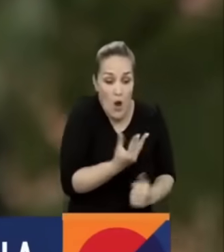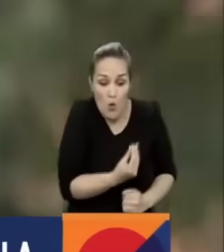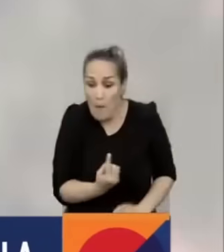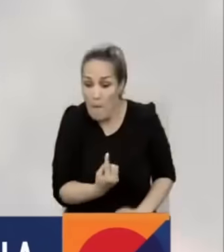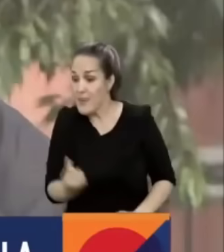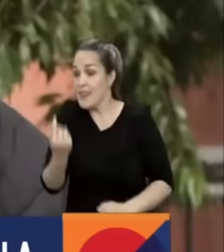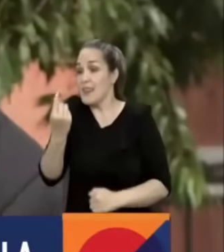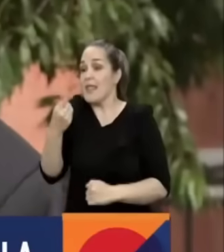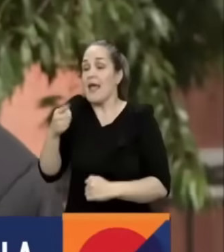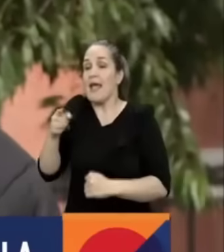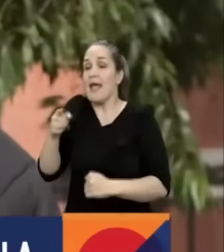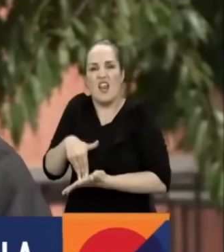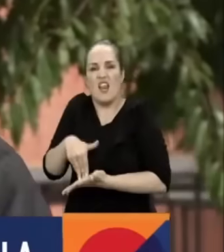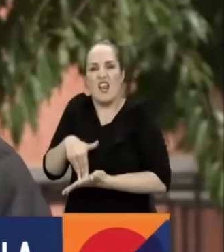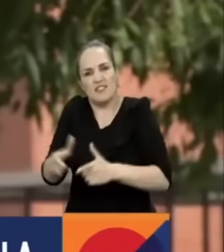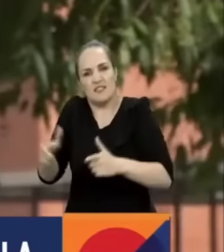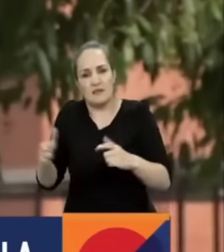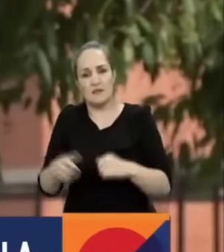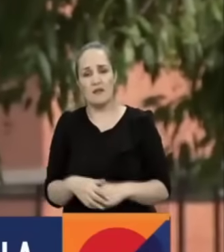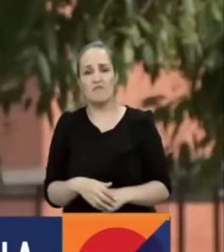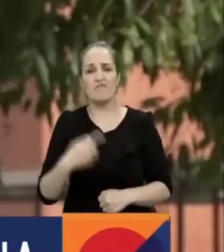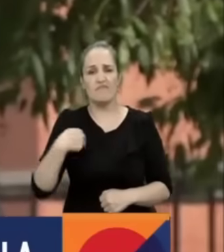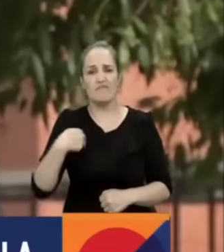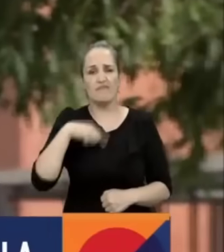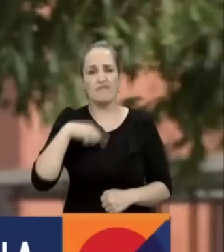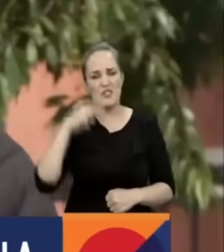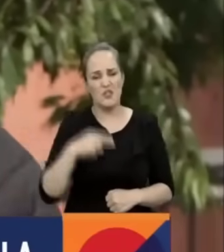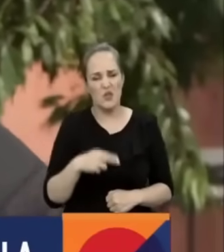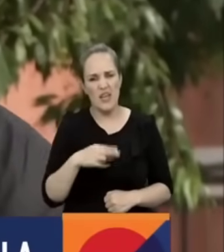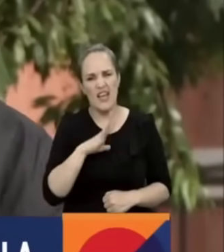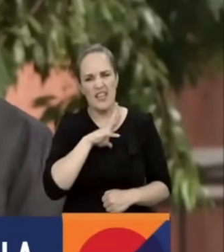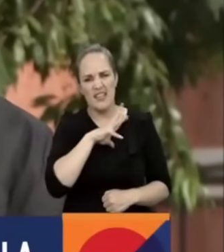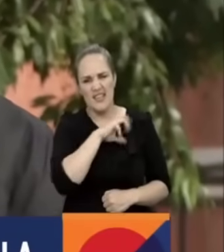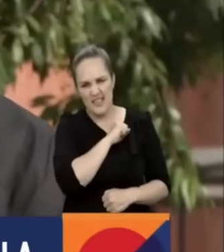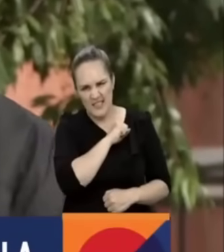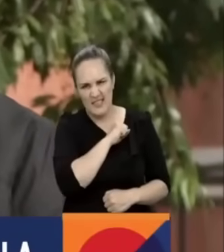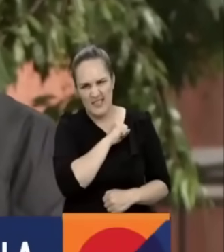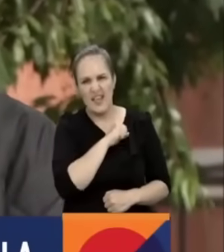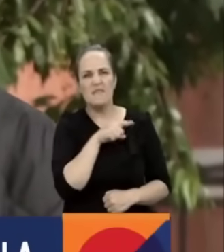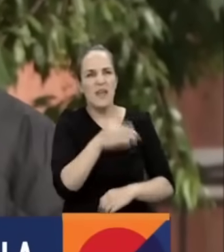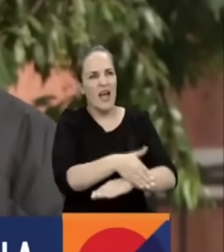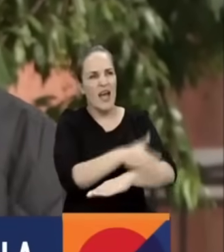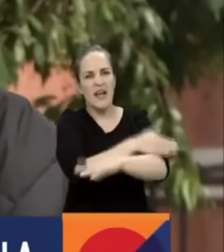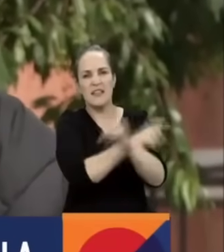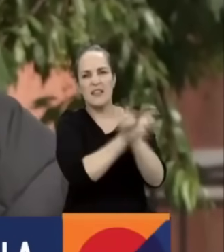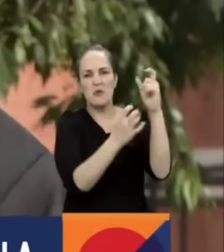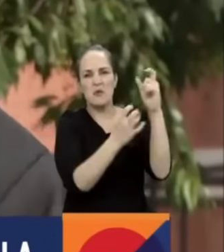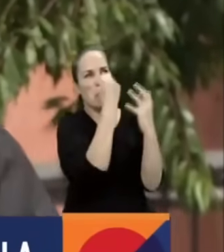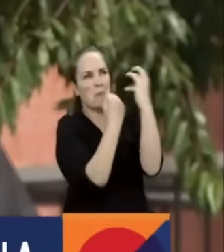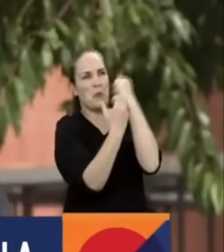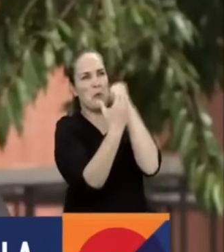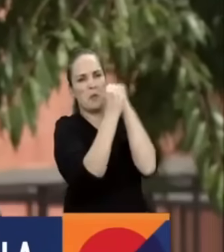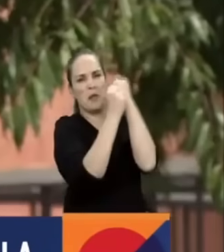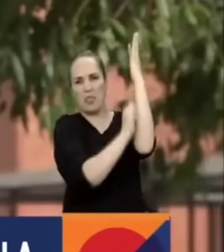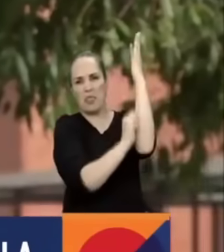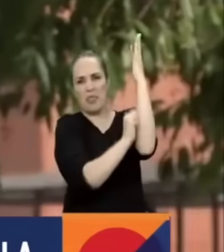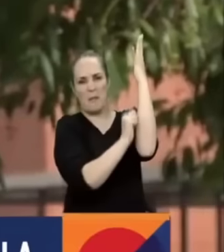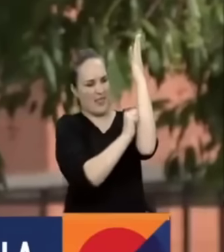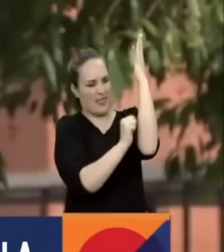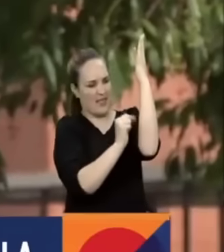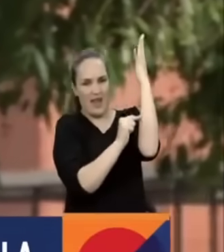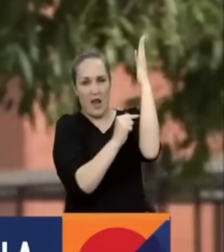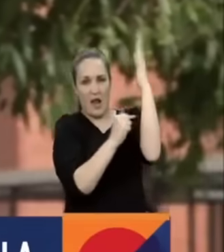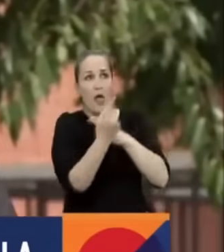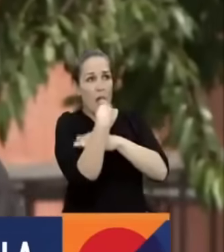de su pueblo. Tenemos una historia triste del etnocidio, genocidio cauchero, que casi exterminan